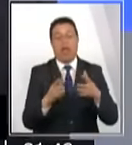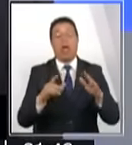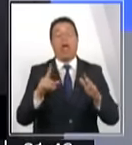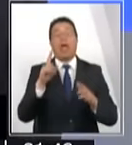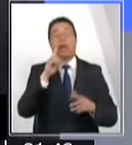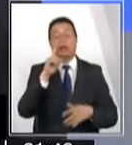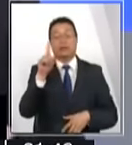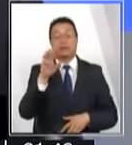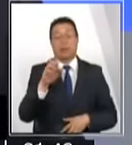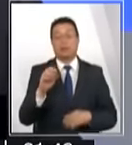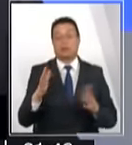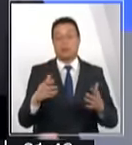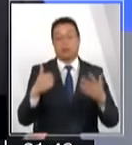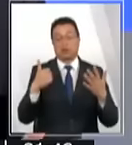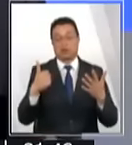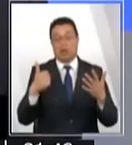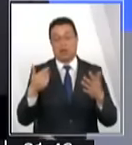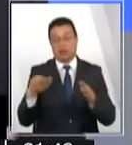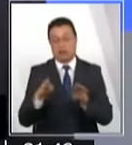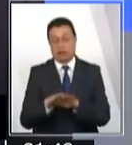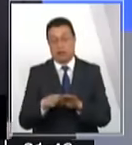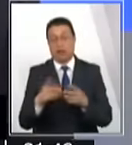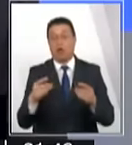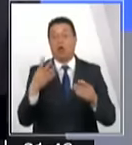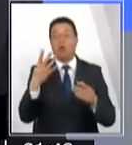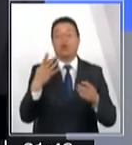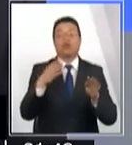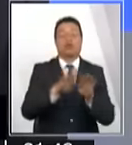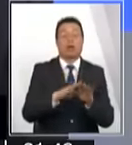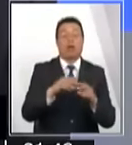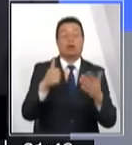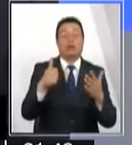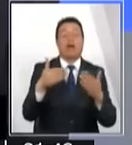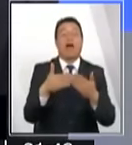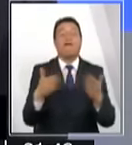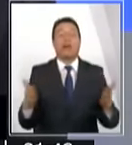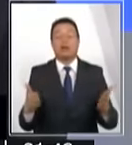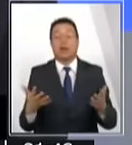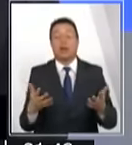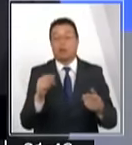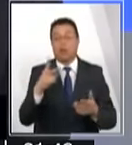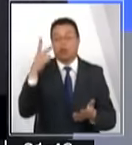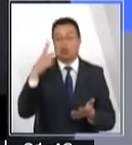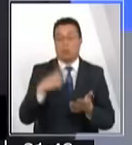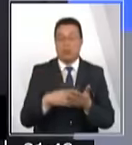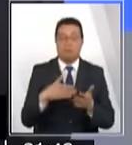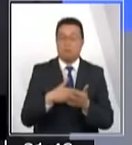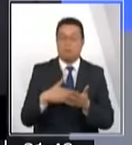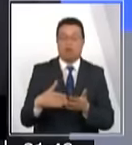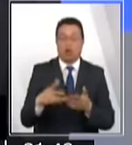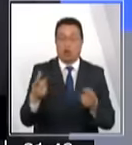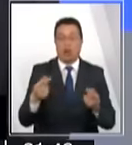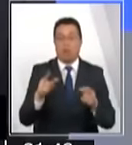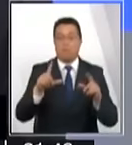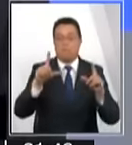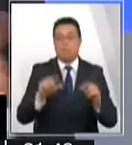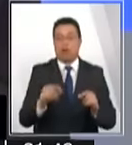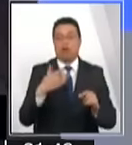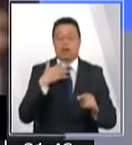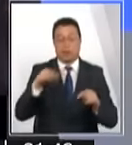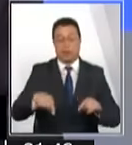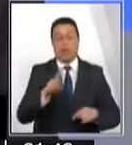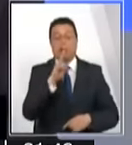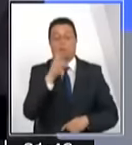isapres Son seis cerradas cuatro Perdón cuatro cerradas se abiertas son 2000 millones de pesos probablemente menos de lo que gana este canal para